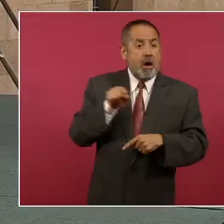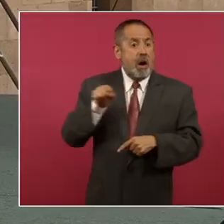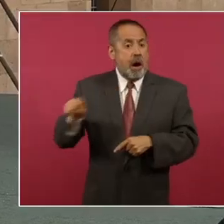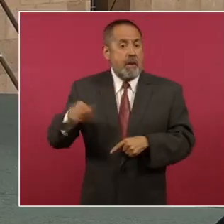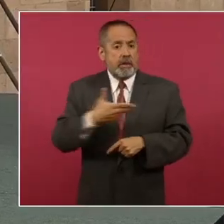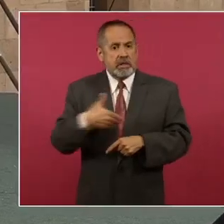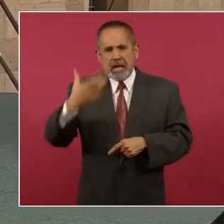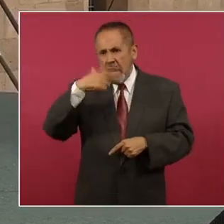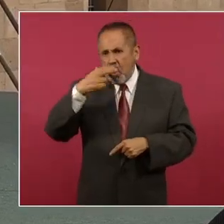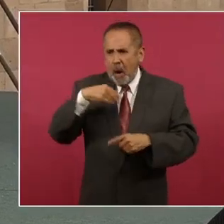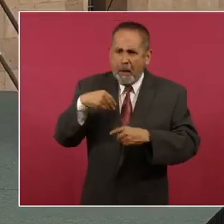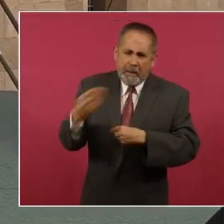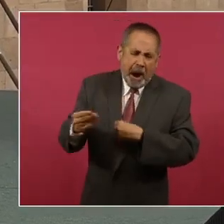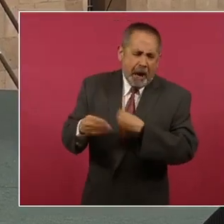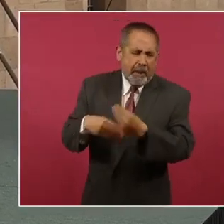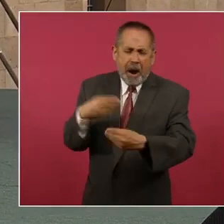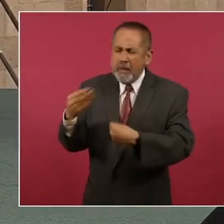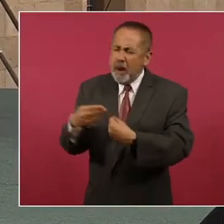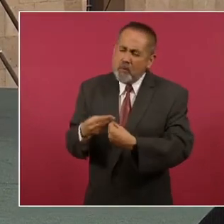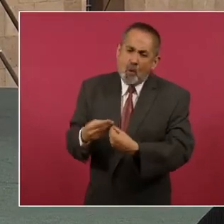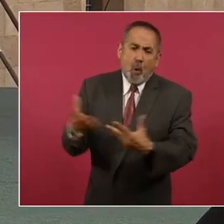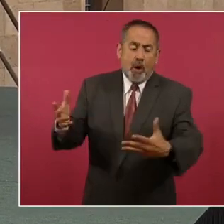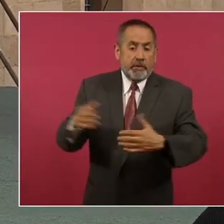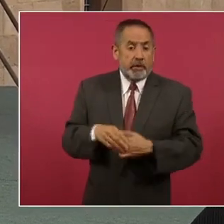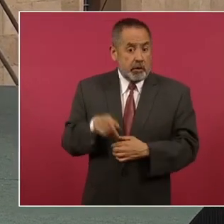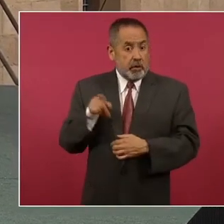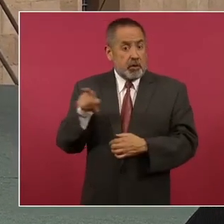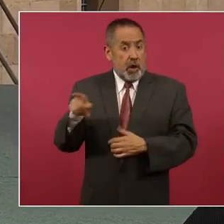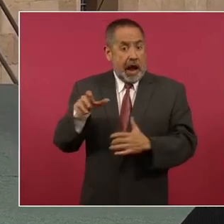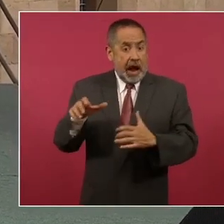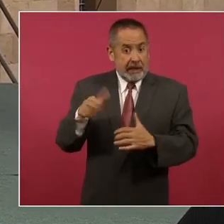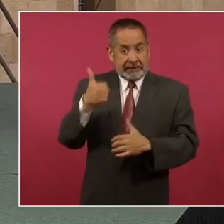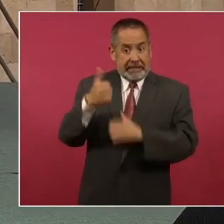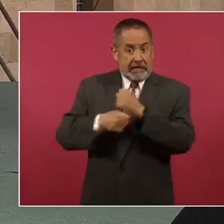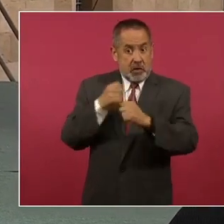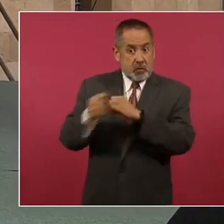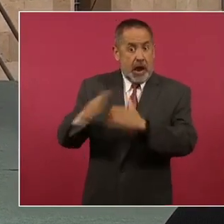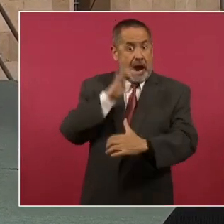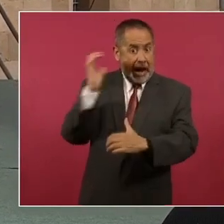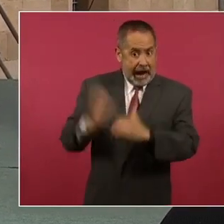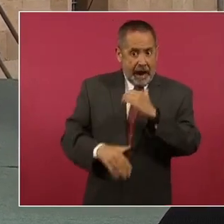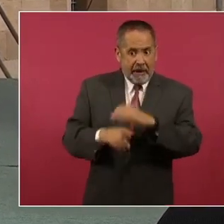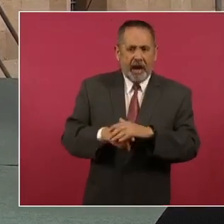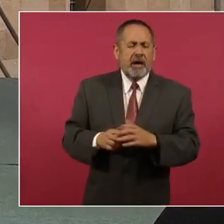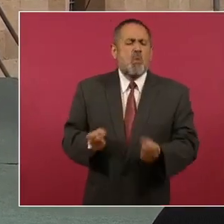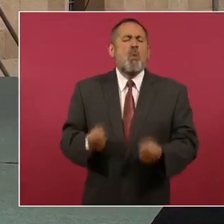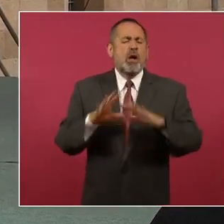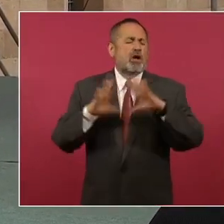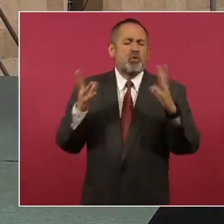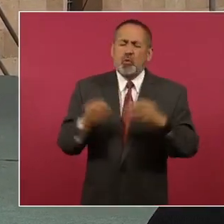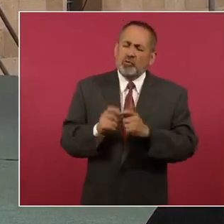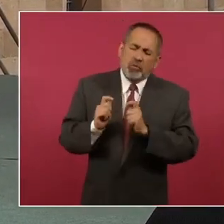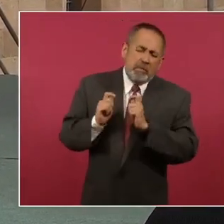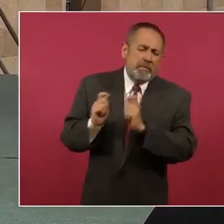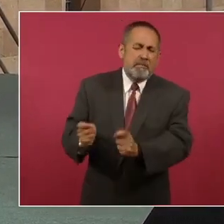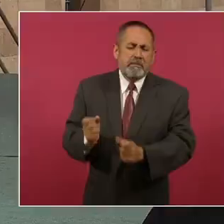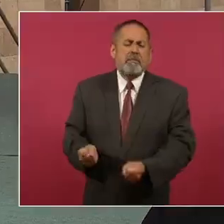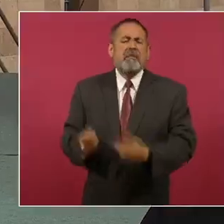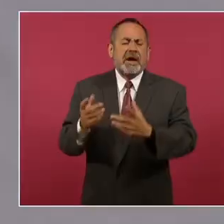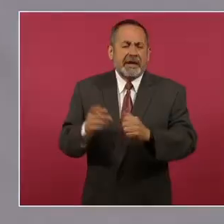Al finalizar el sexenio, se habían constituido